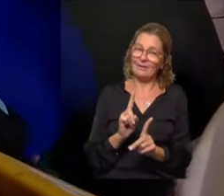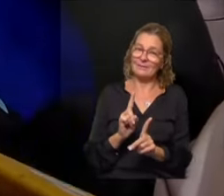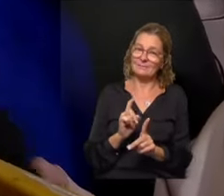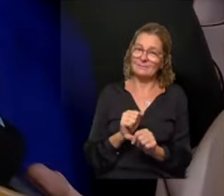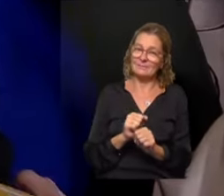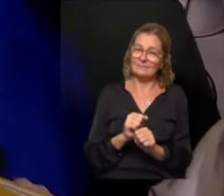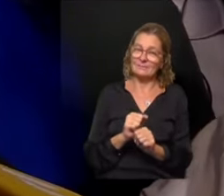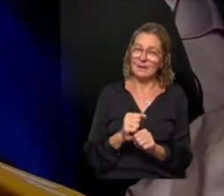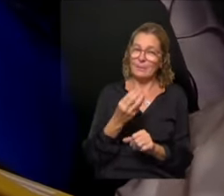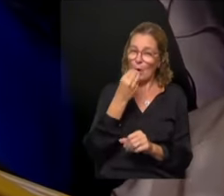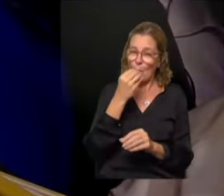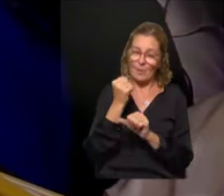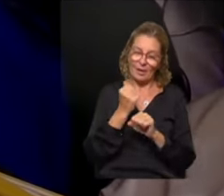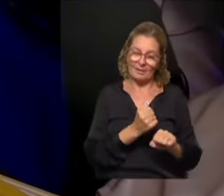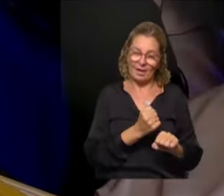¿Para comer un asado, sí?